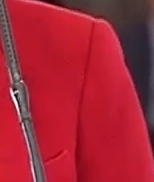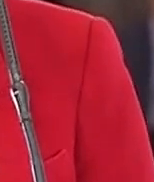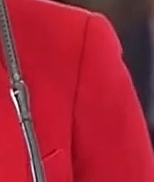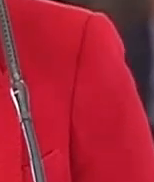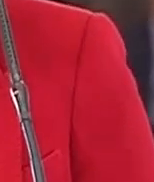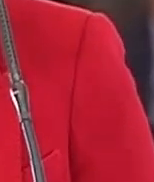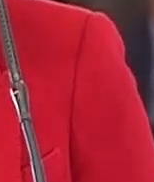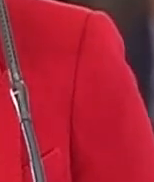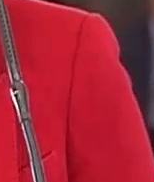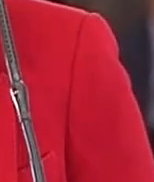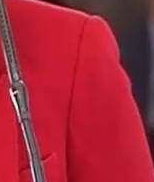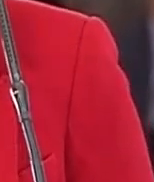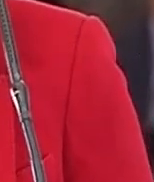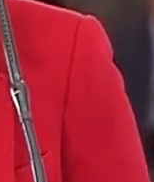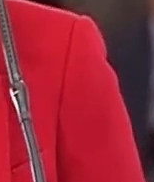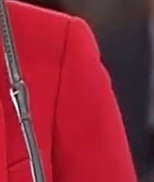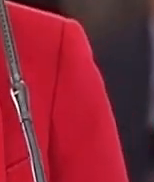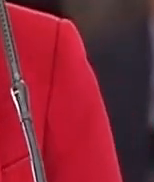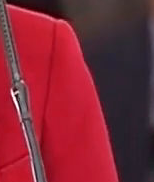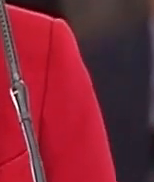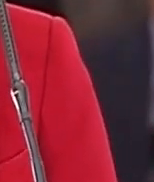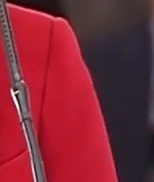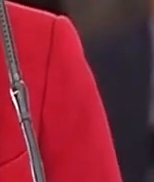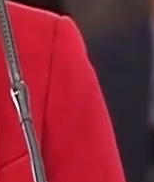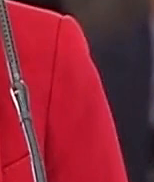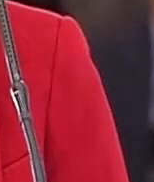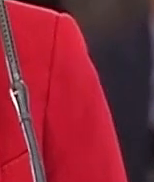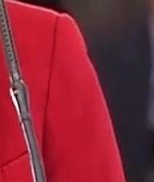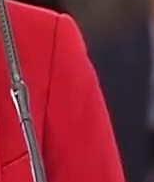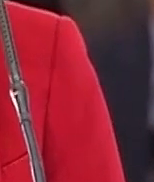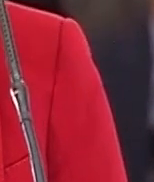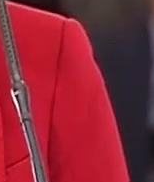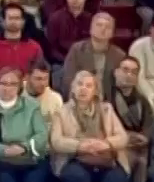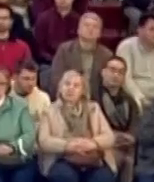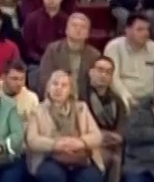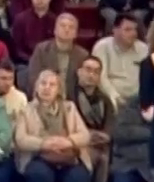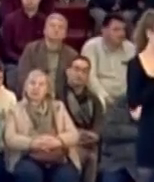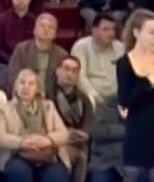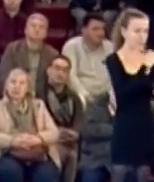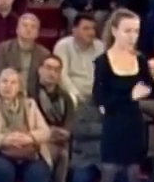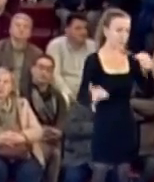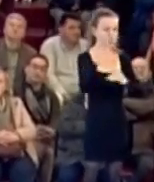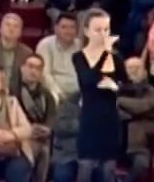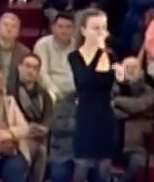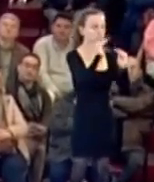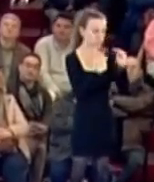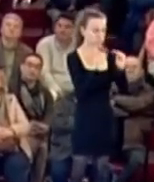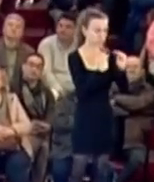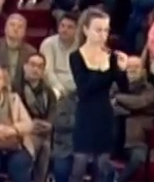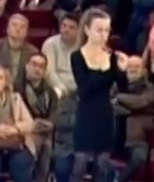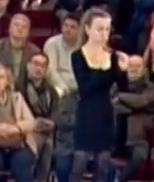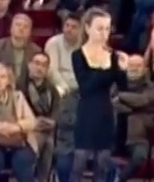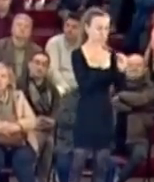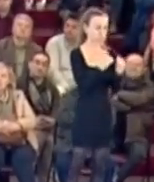las desigualdades. Y mi prioridad será reducir la pobreza y la desigualdad, reactivando el